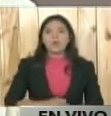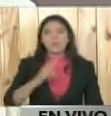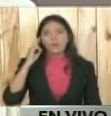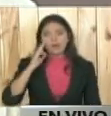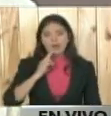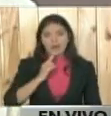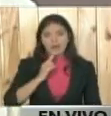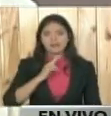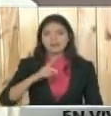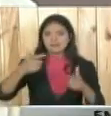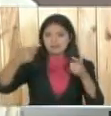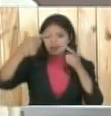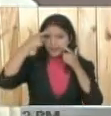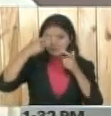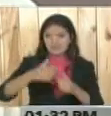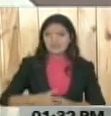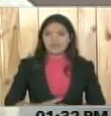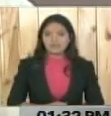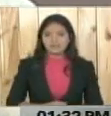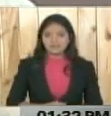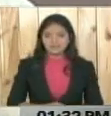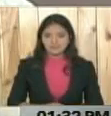bolivariana y chavista,